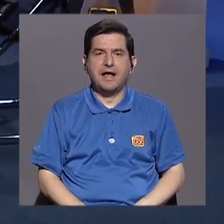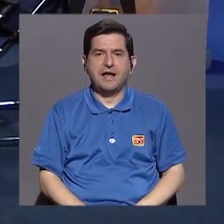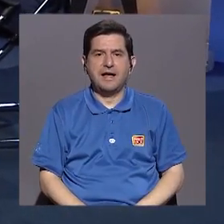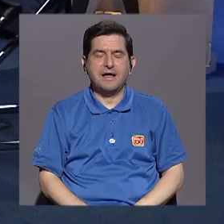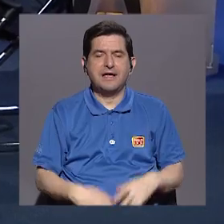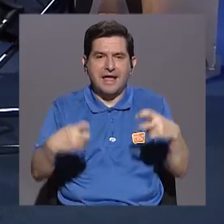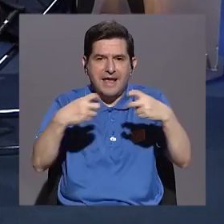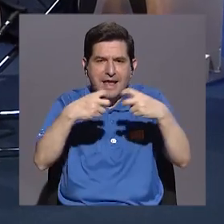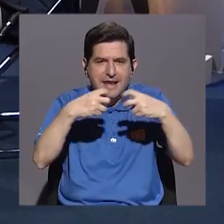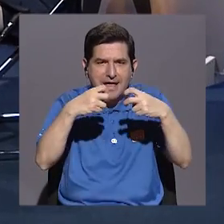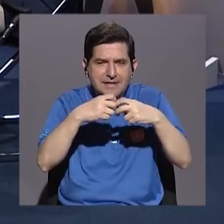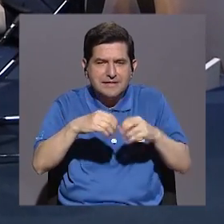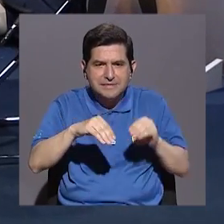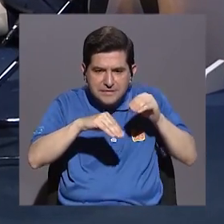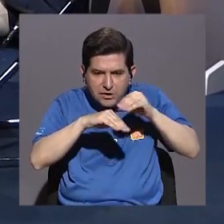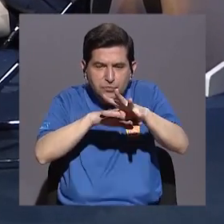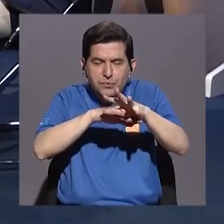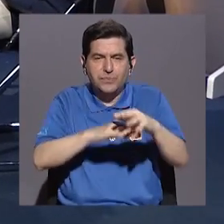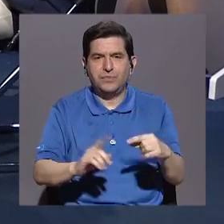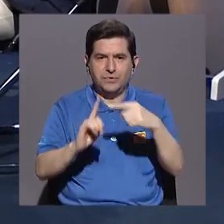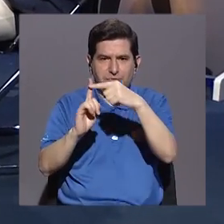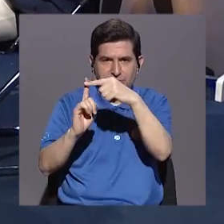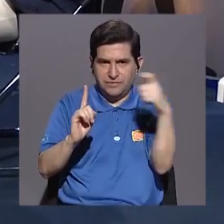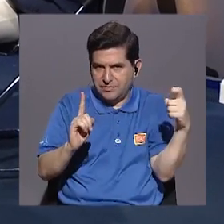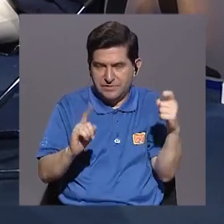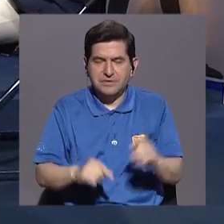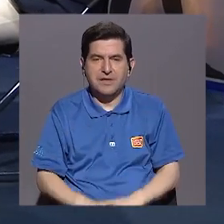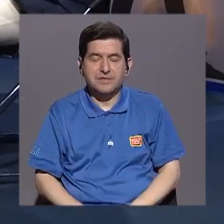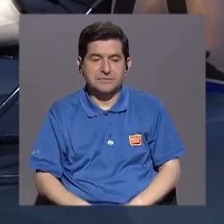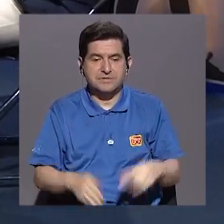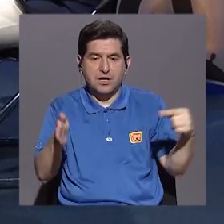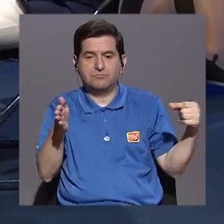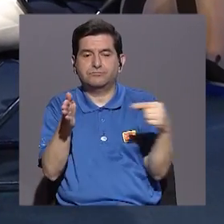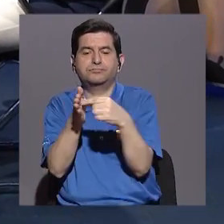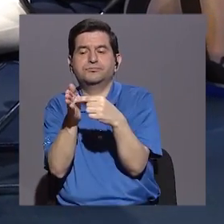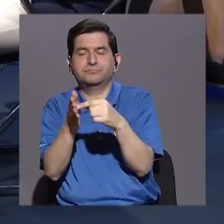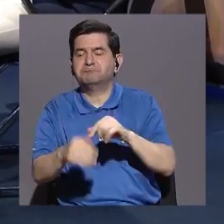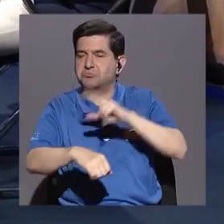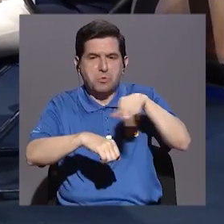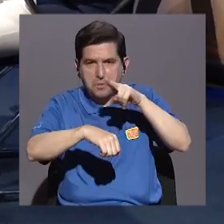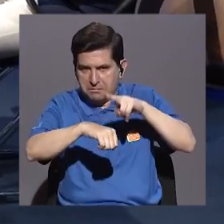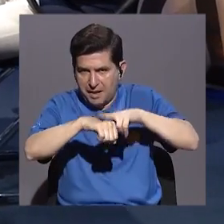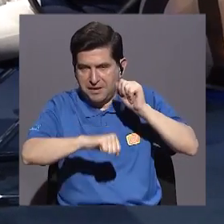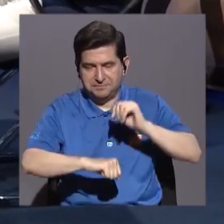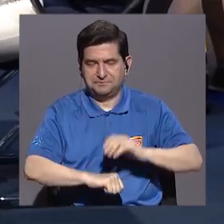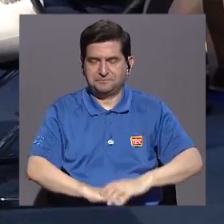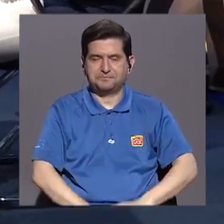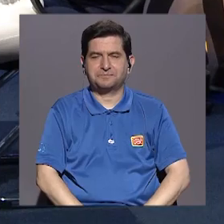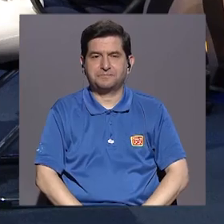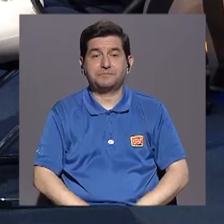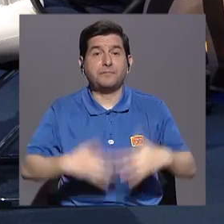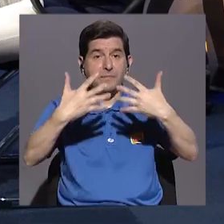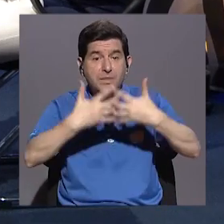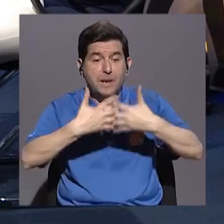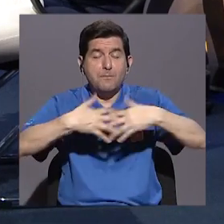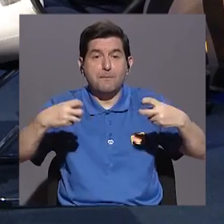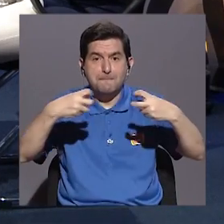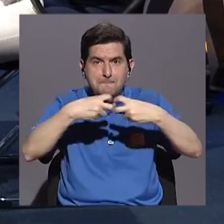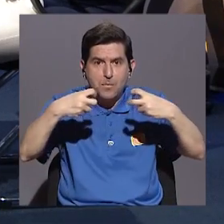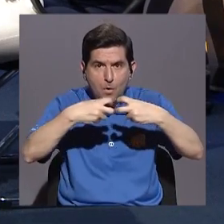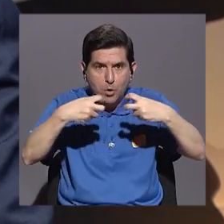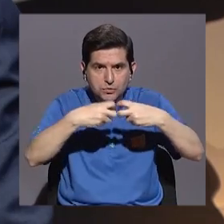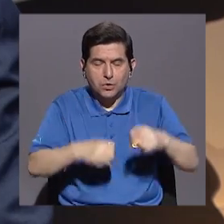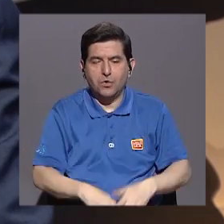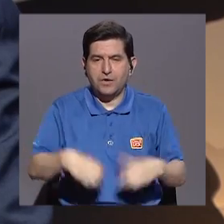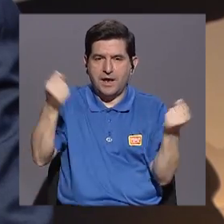inyectan corrientes esa corriente que viene de nuestro tomacorriente verdad común y silvestre el motor eléctrico el médico